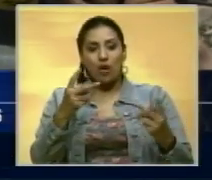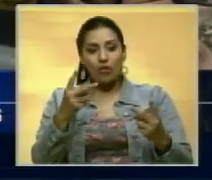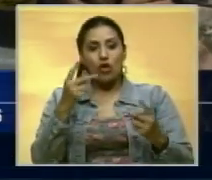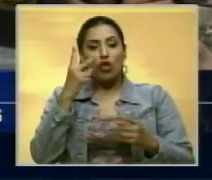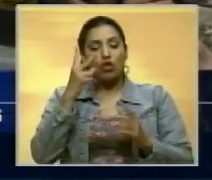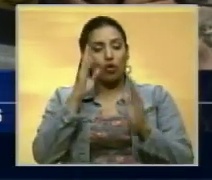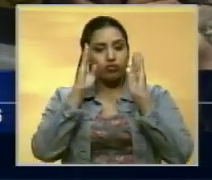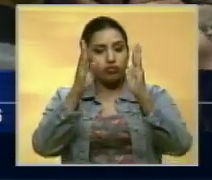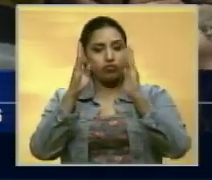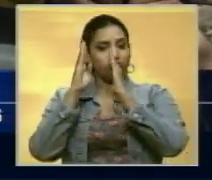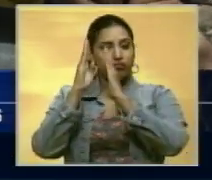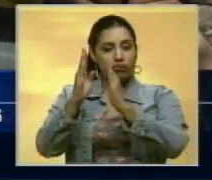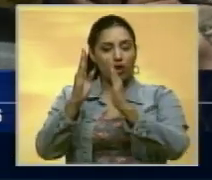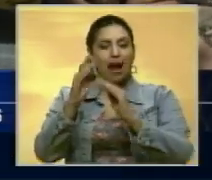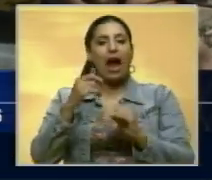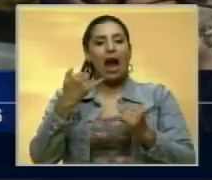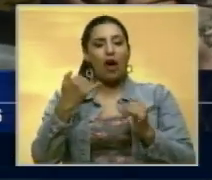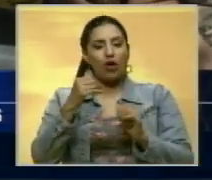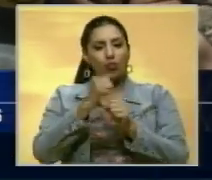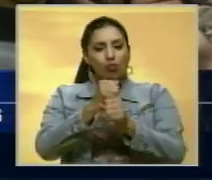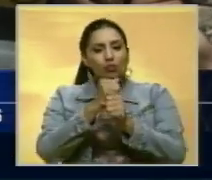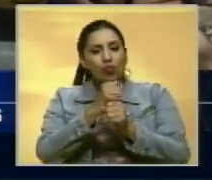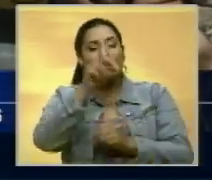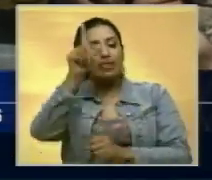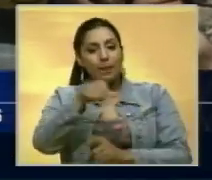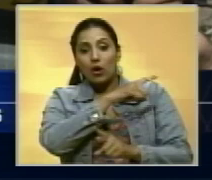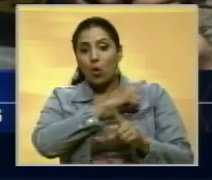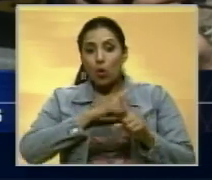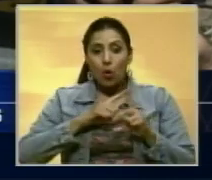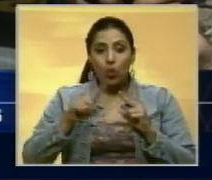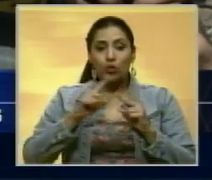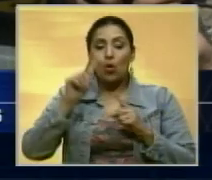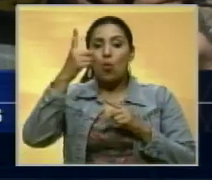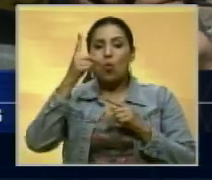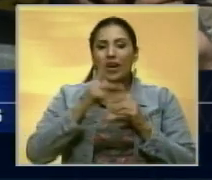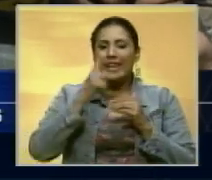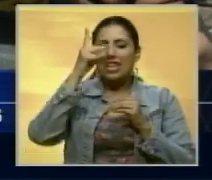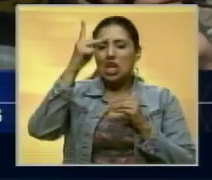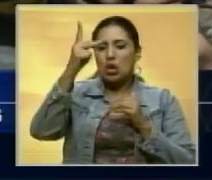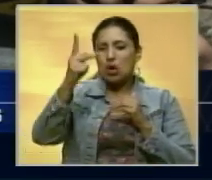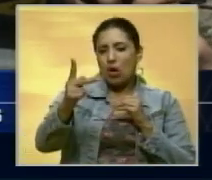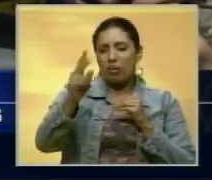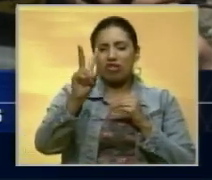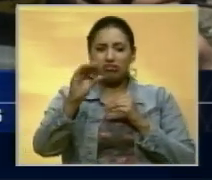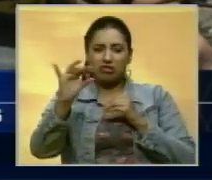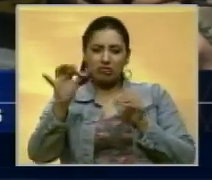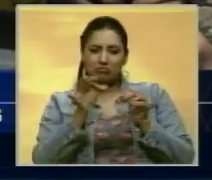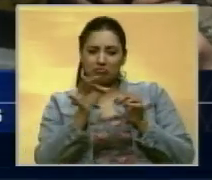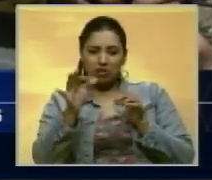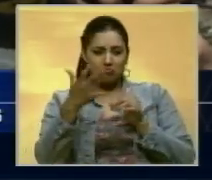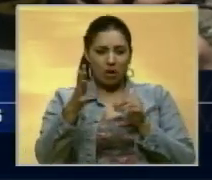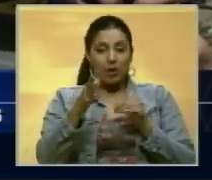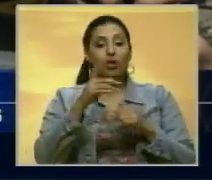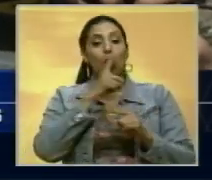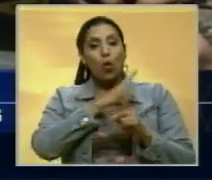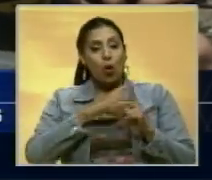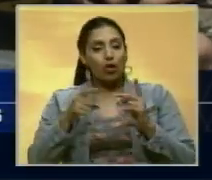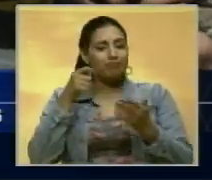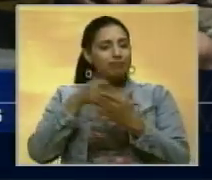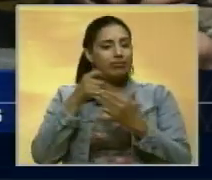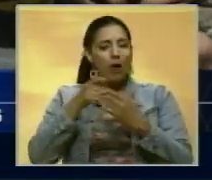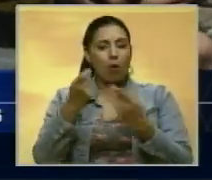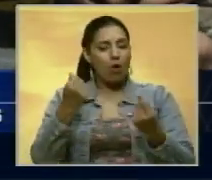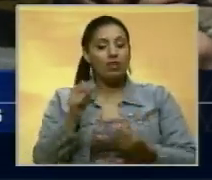de 2 canales, dirección La Rinconada. Tiene una longitud de aproximadamente 1 kilómetro 200 metros, Fue una inversión de más